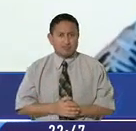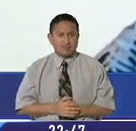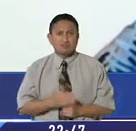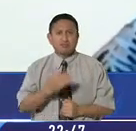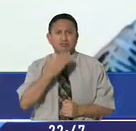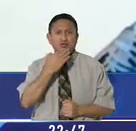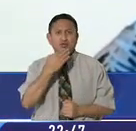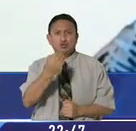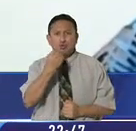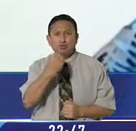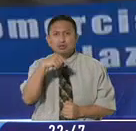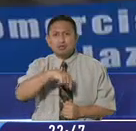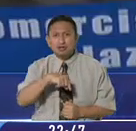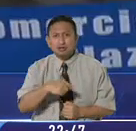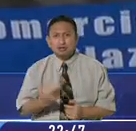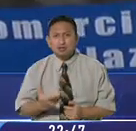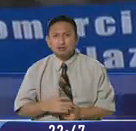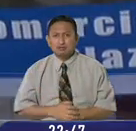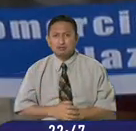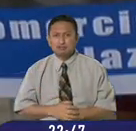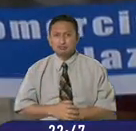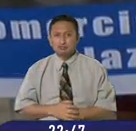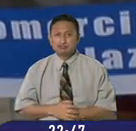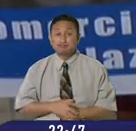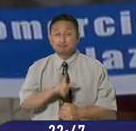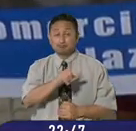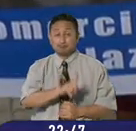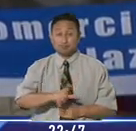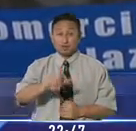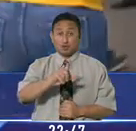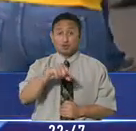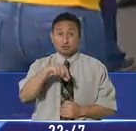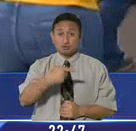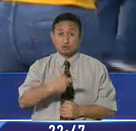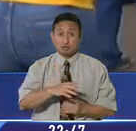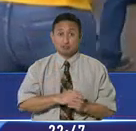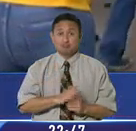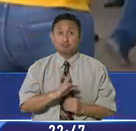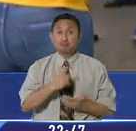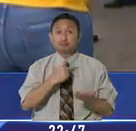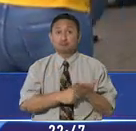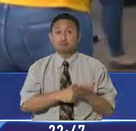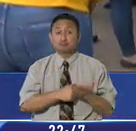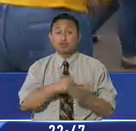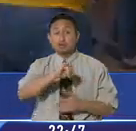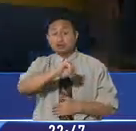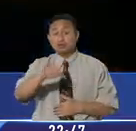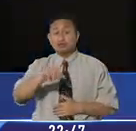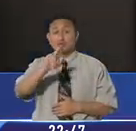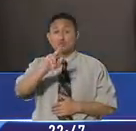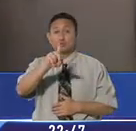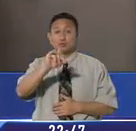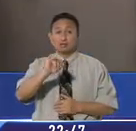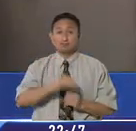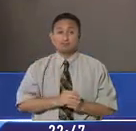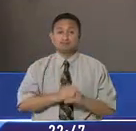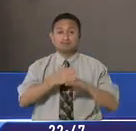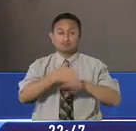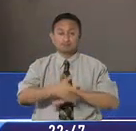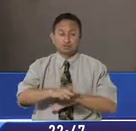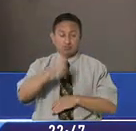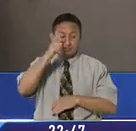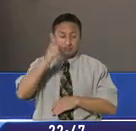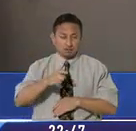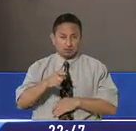los alimentos aquí? Este lunes se llevará a cabo la ampliación de la versión de Julia. Después, la fiscal esperará